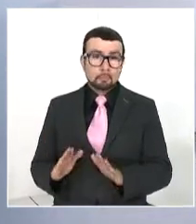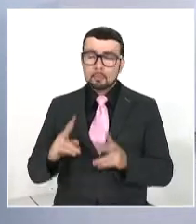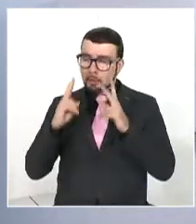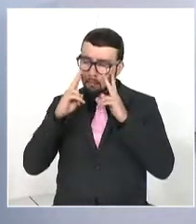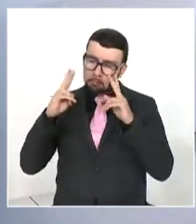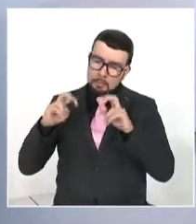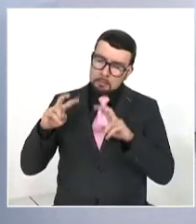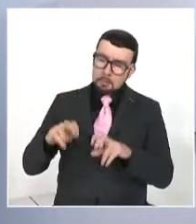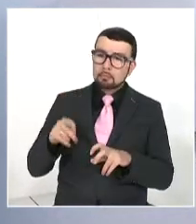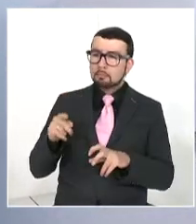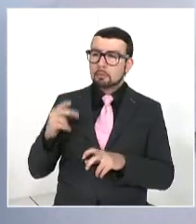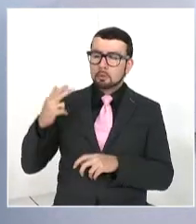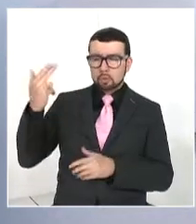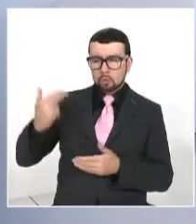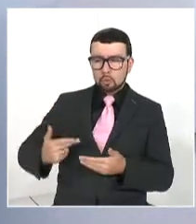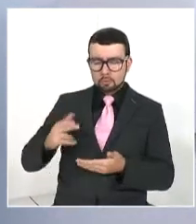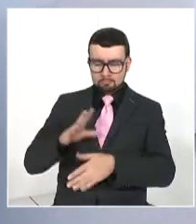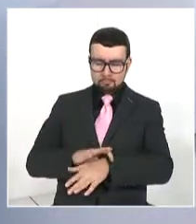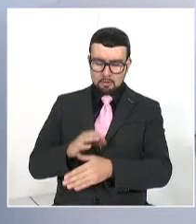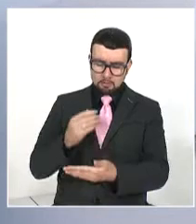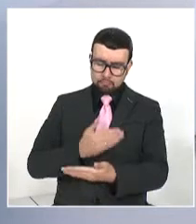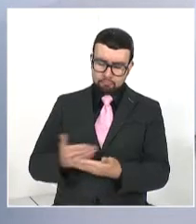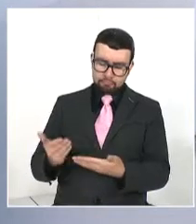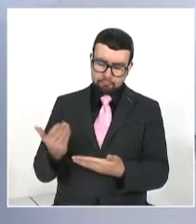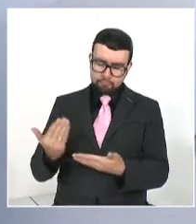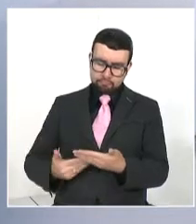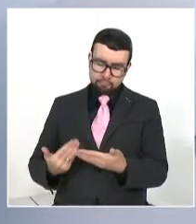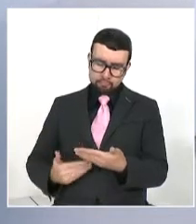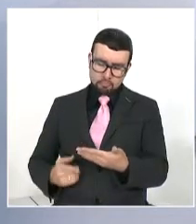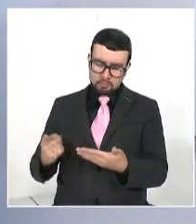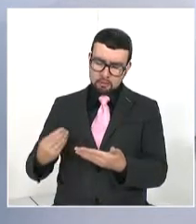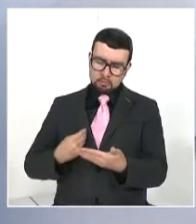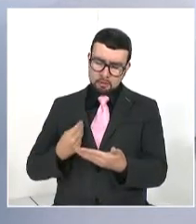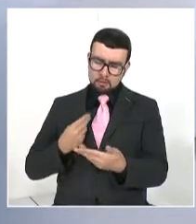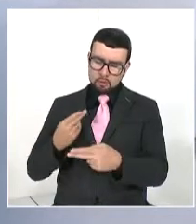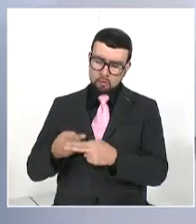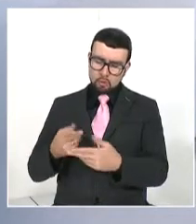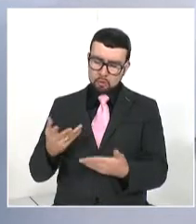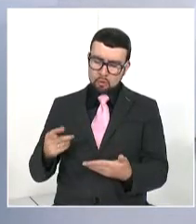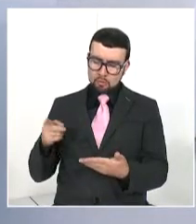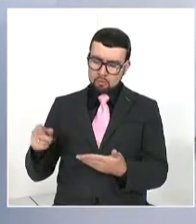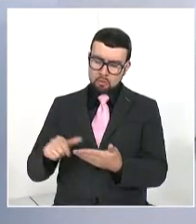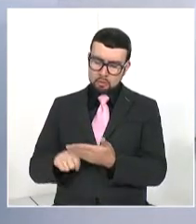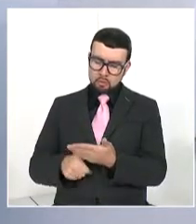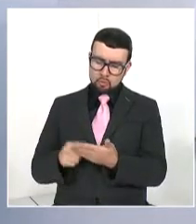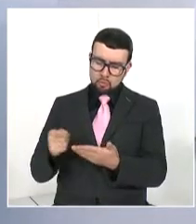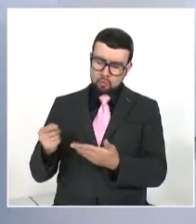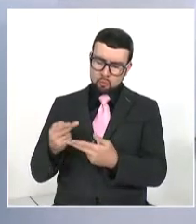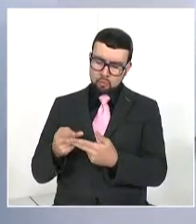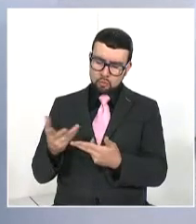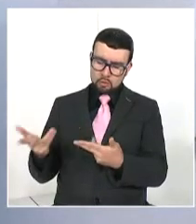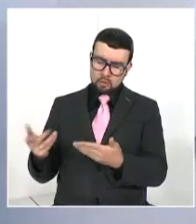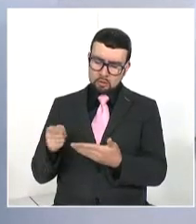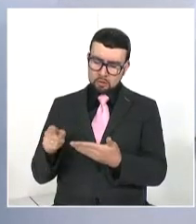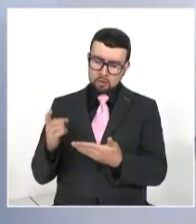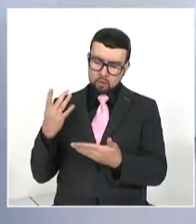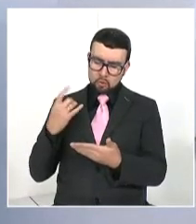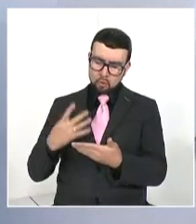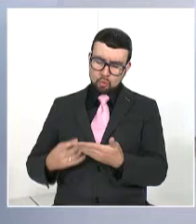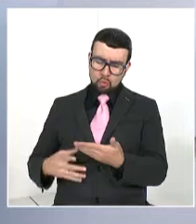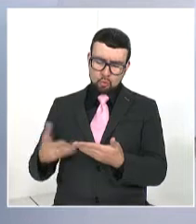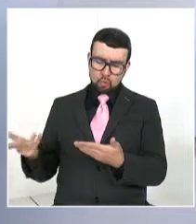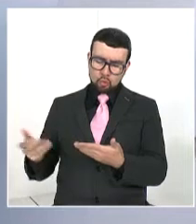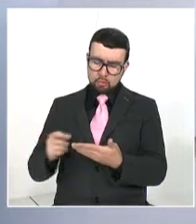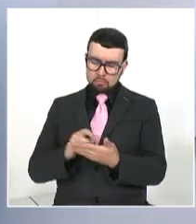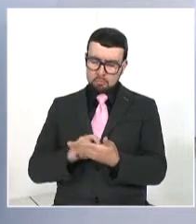parte pues, de historia clínica que ya tenemos, que dónde vive, el nombre, la identificación, toda la parte del dolor,